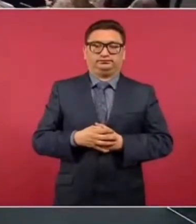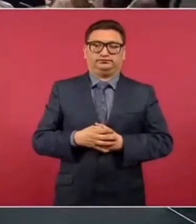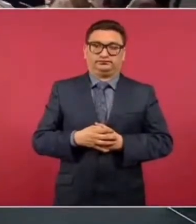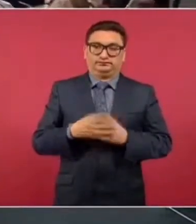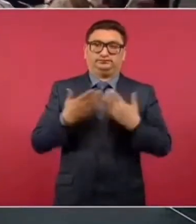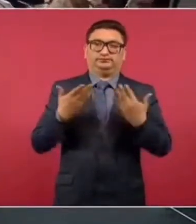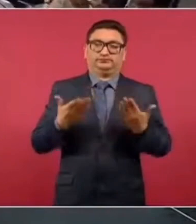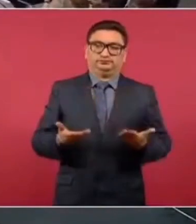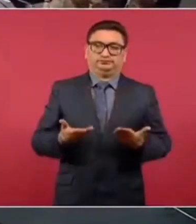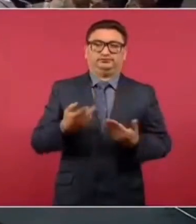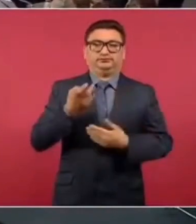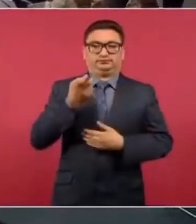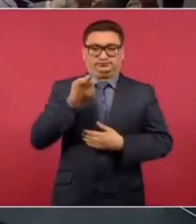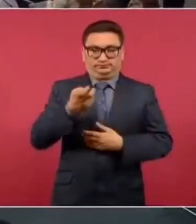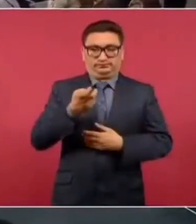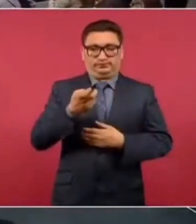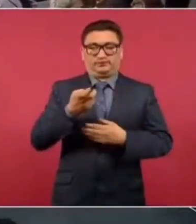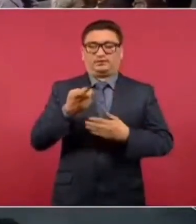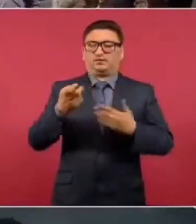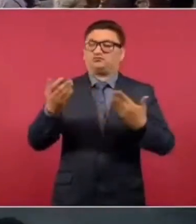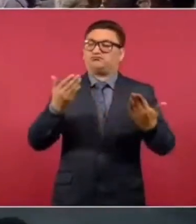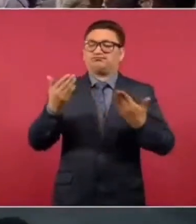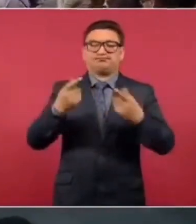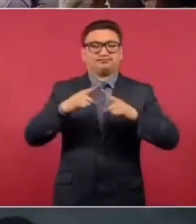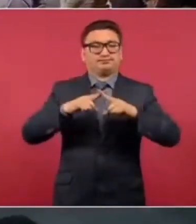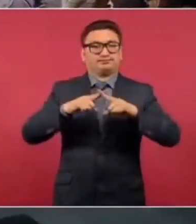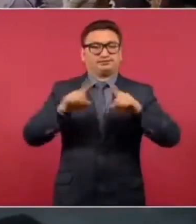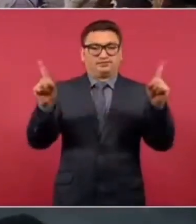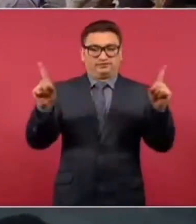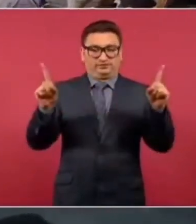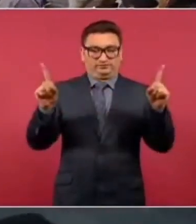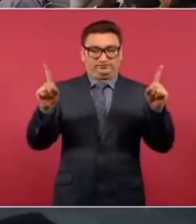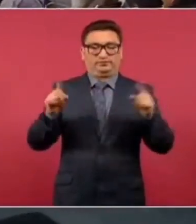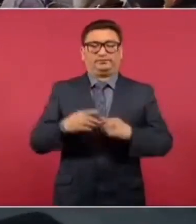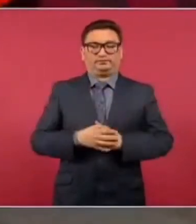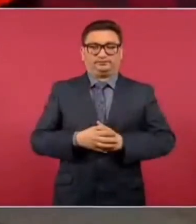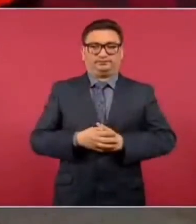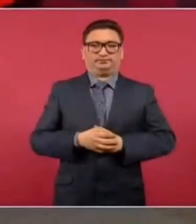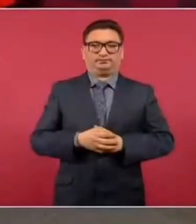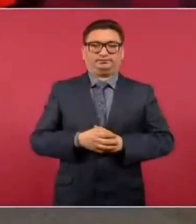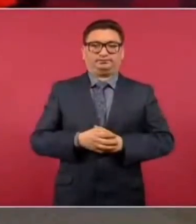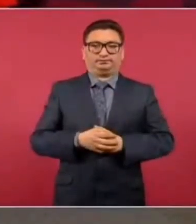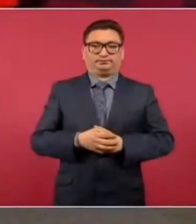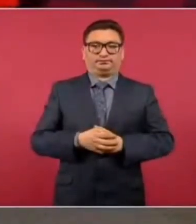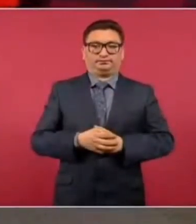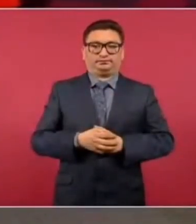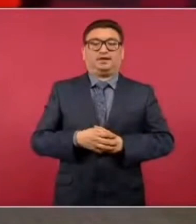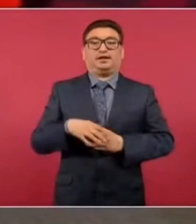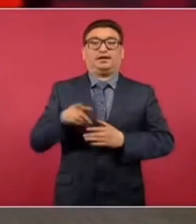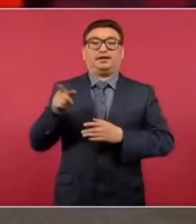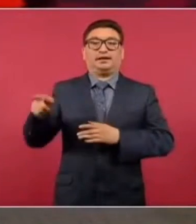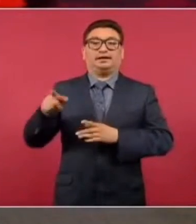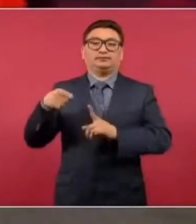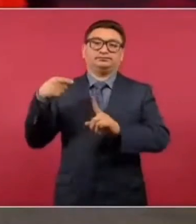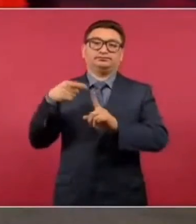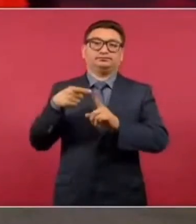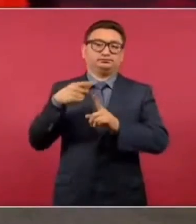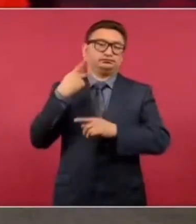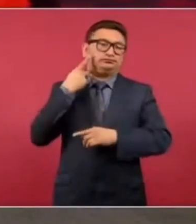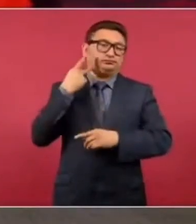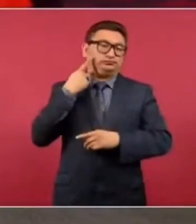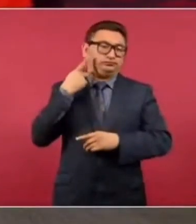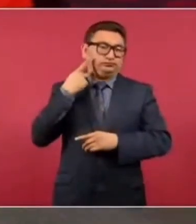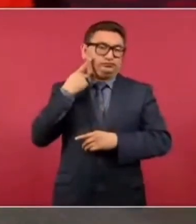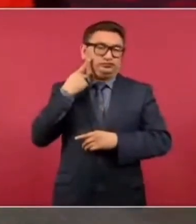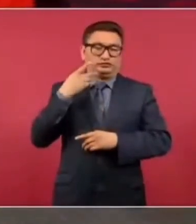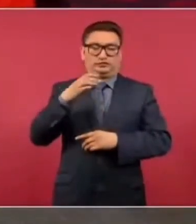son cuestiones completamente distintas. Sin embargo, hay una intención política, la